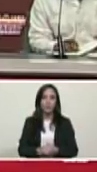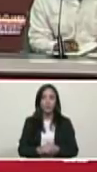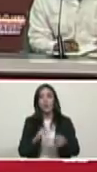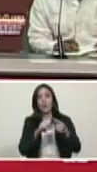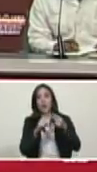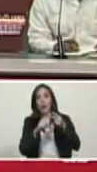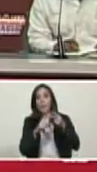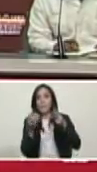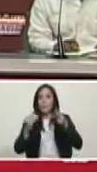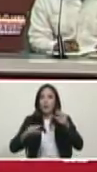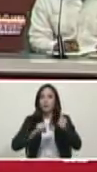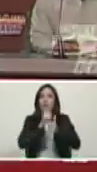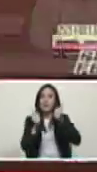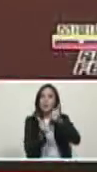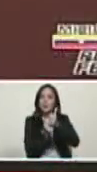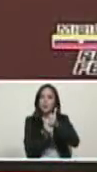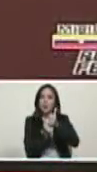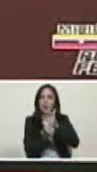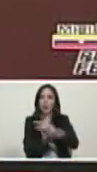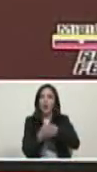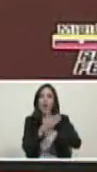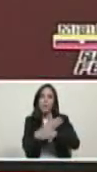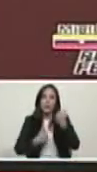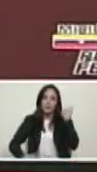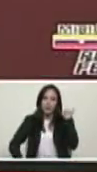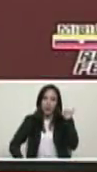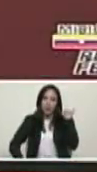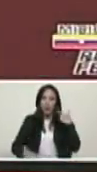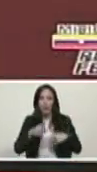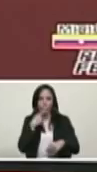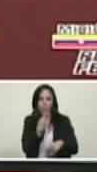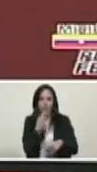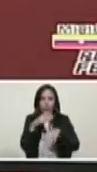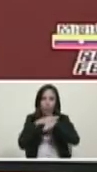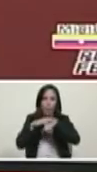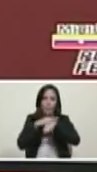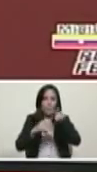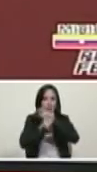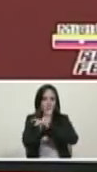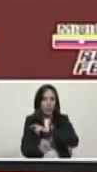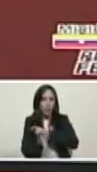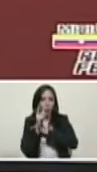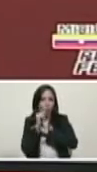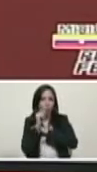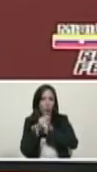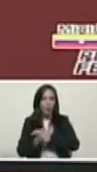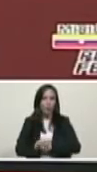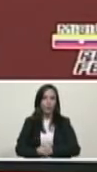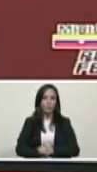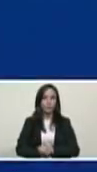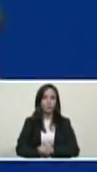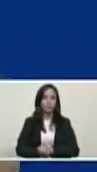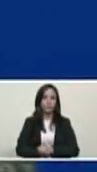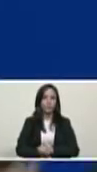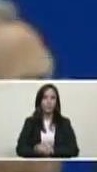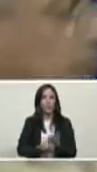vicepresidente de soberanía política ministro general en jefe de la ddi mi padrino